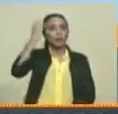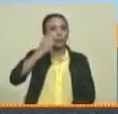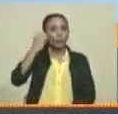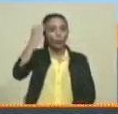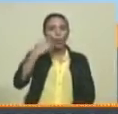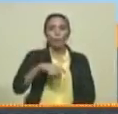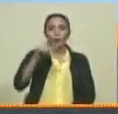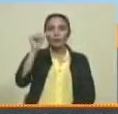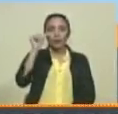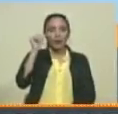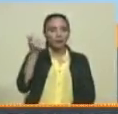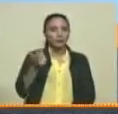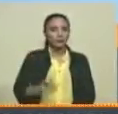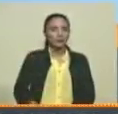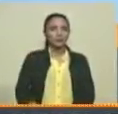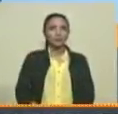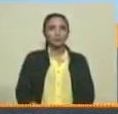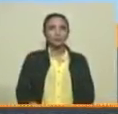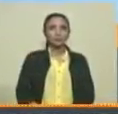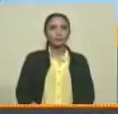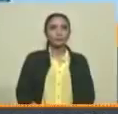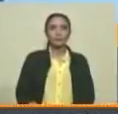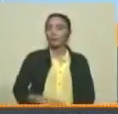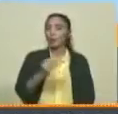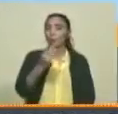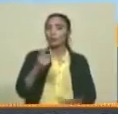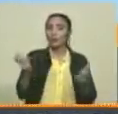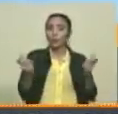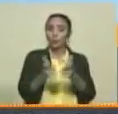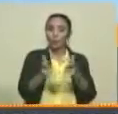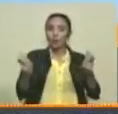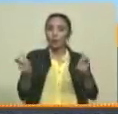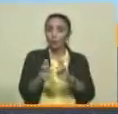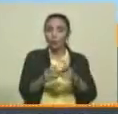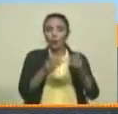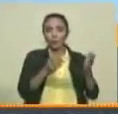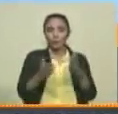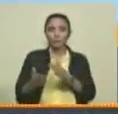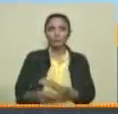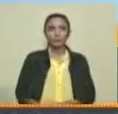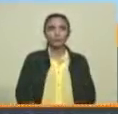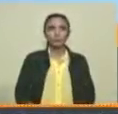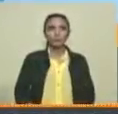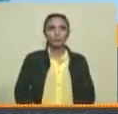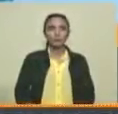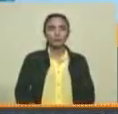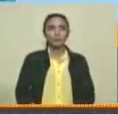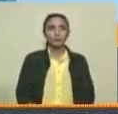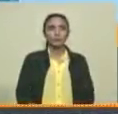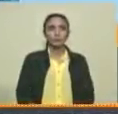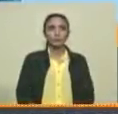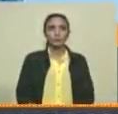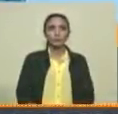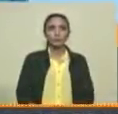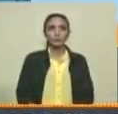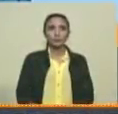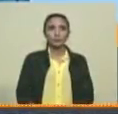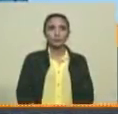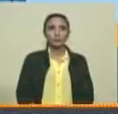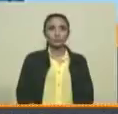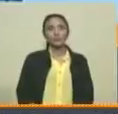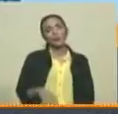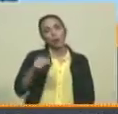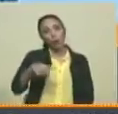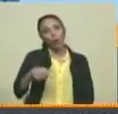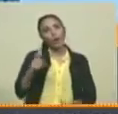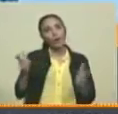de Asia, muchas reuniones que tengo yo. Hoy, por ejemplo, voy a recibir una gente que no puedo decir quién